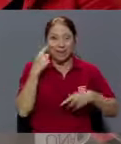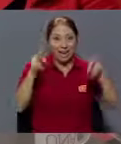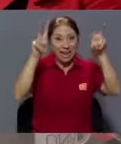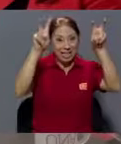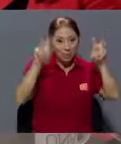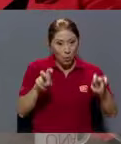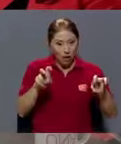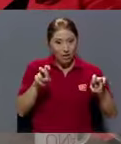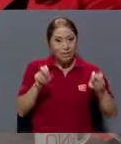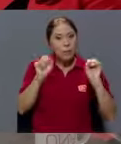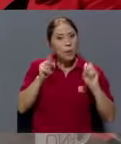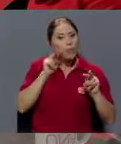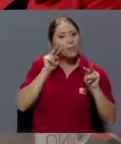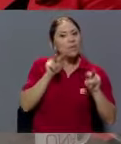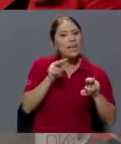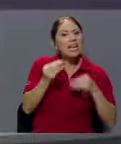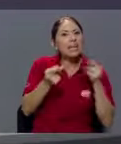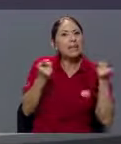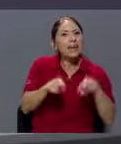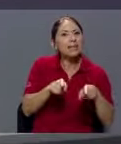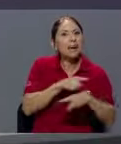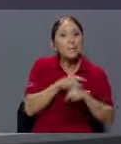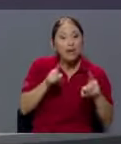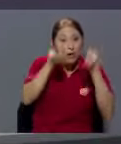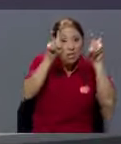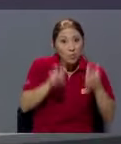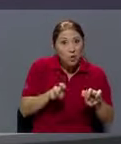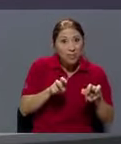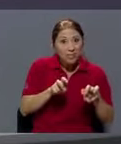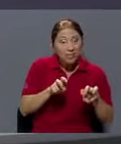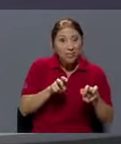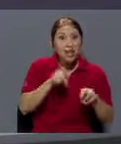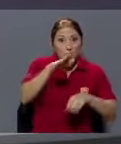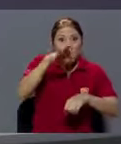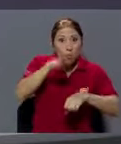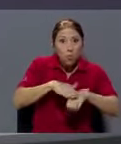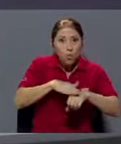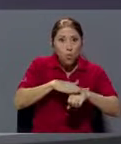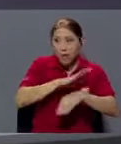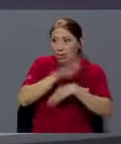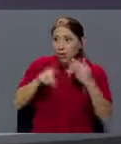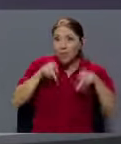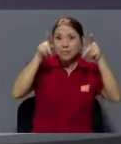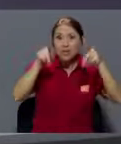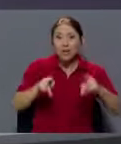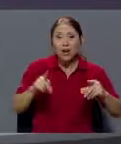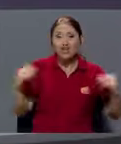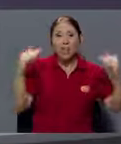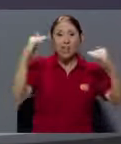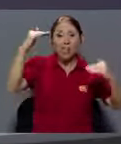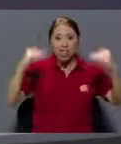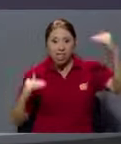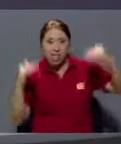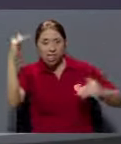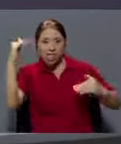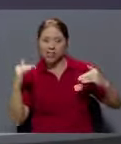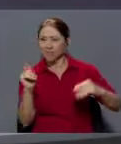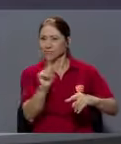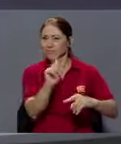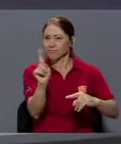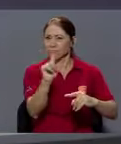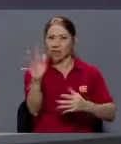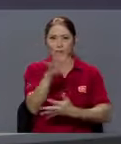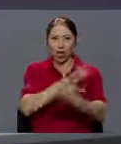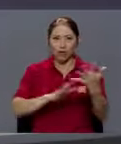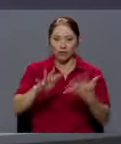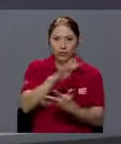no son las causantes de las desigualdades. Y en esto hay que ser muy claro. Porque si no se genera una confusión que este país no necesita tener.